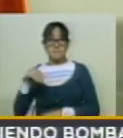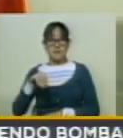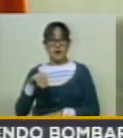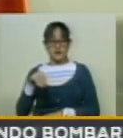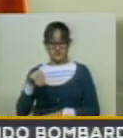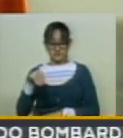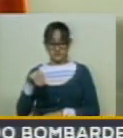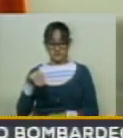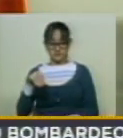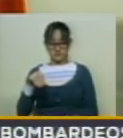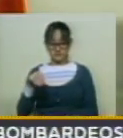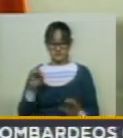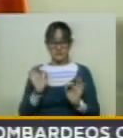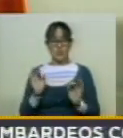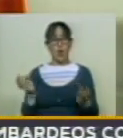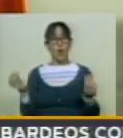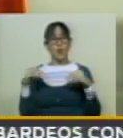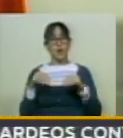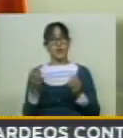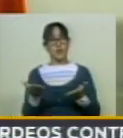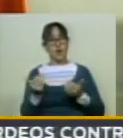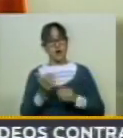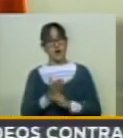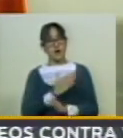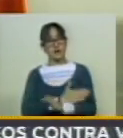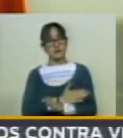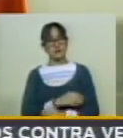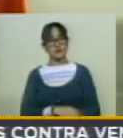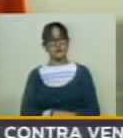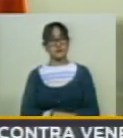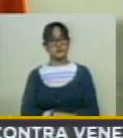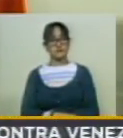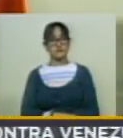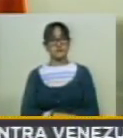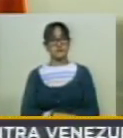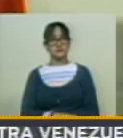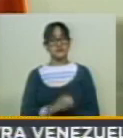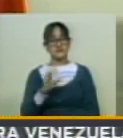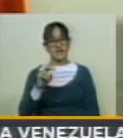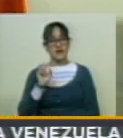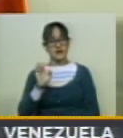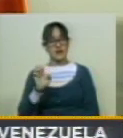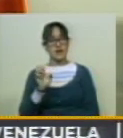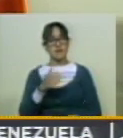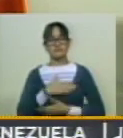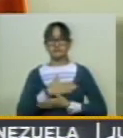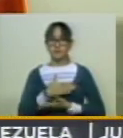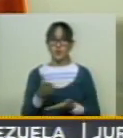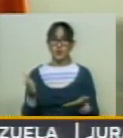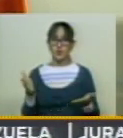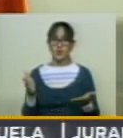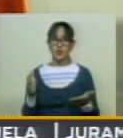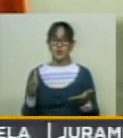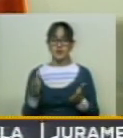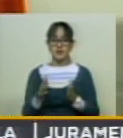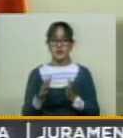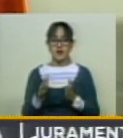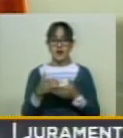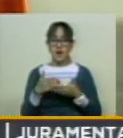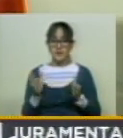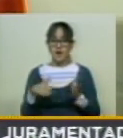lo que el acuerdo solicitaba. El registro electoral se mantuvo abierto hasta el 10 de